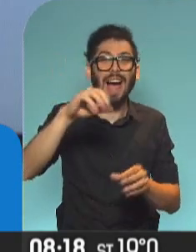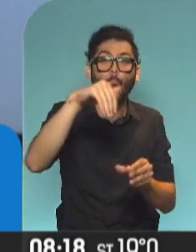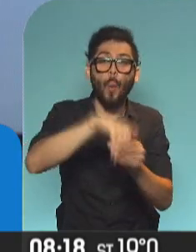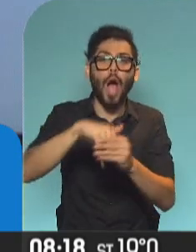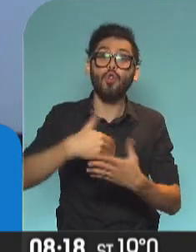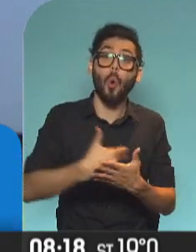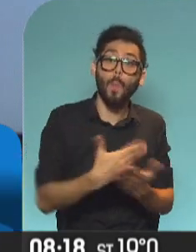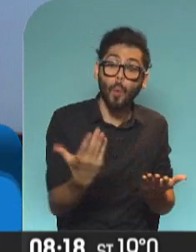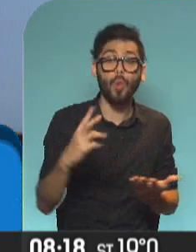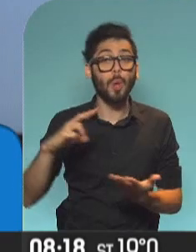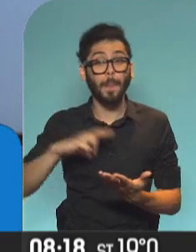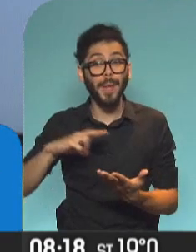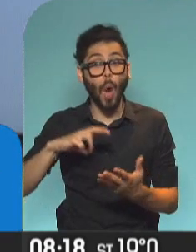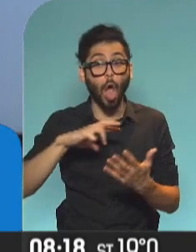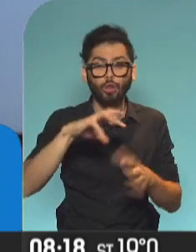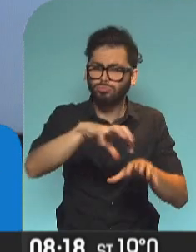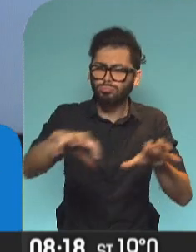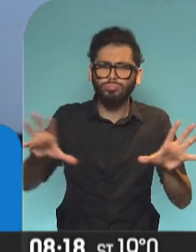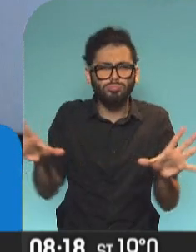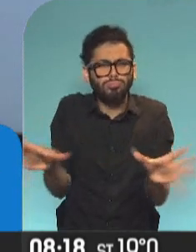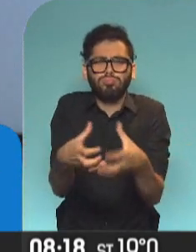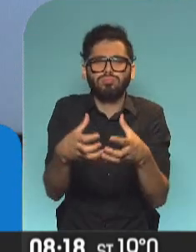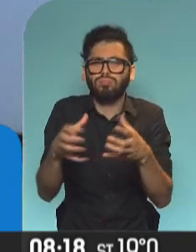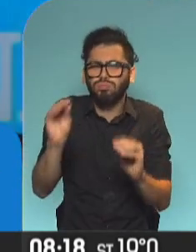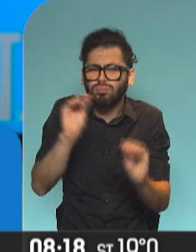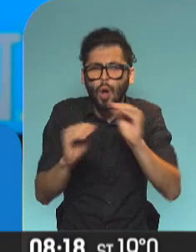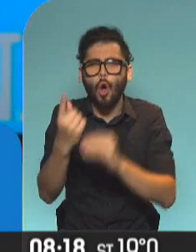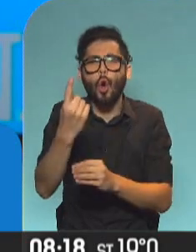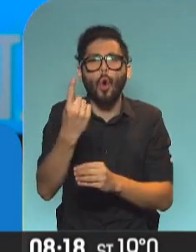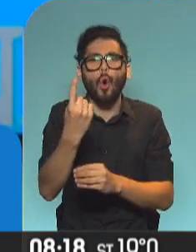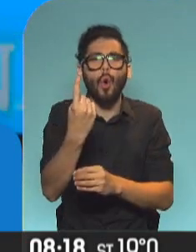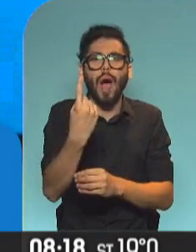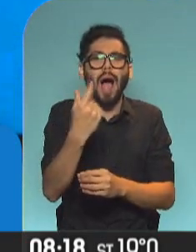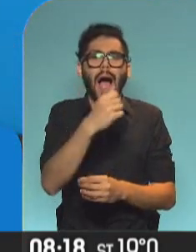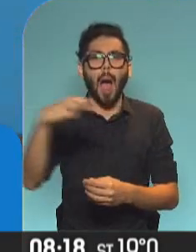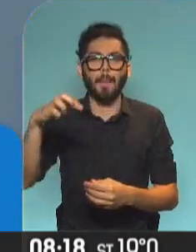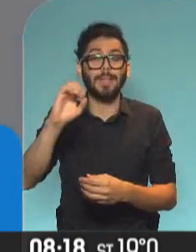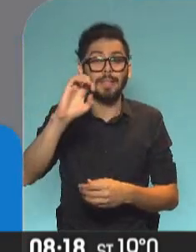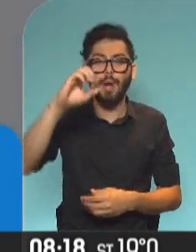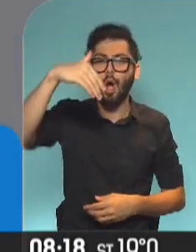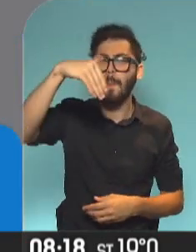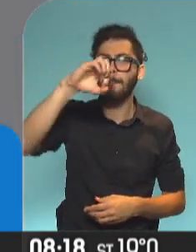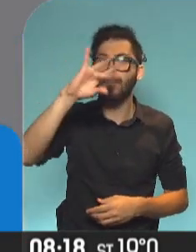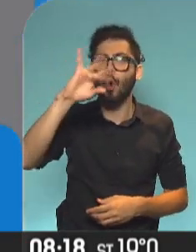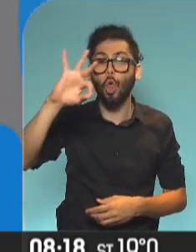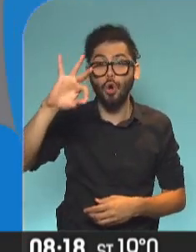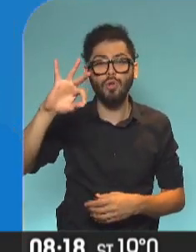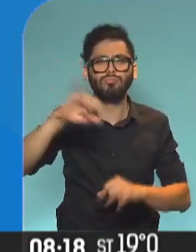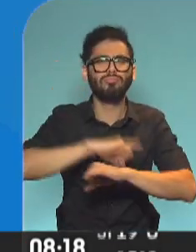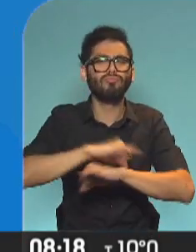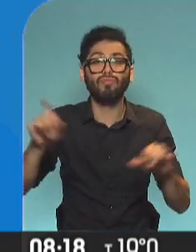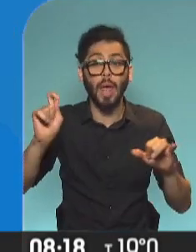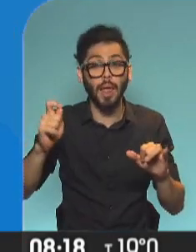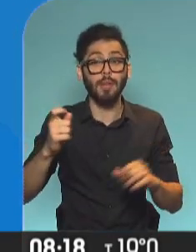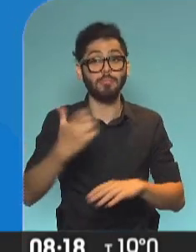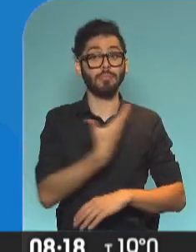también privados y desarrollaron una aplicación. Se va a llamar Modo. ¿Y quién la va a anunciar? El presidente Alberto